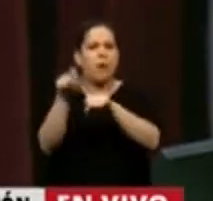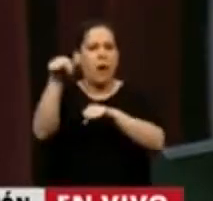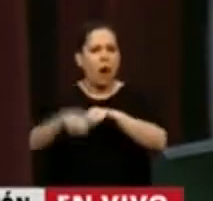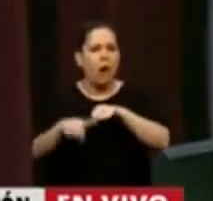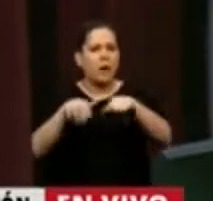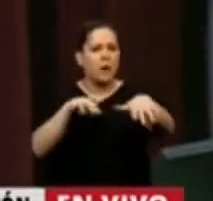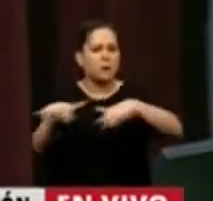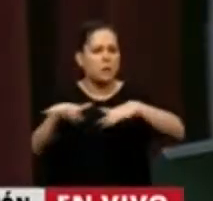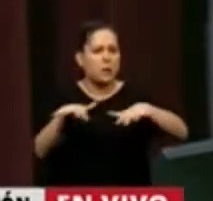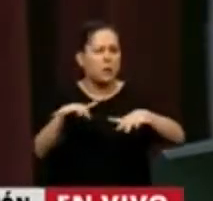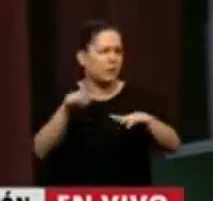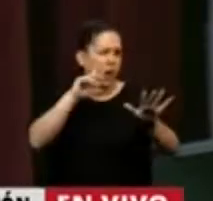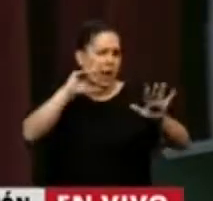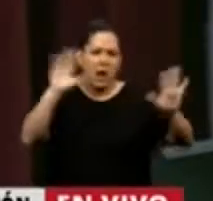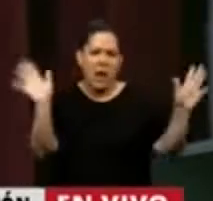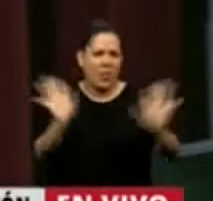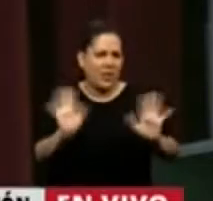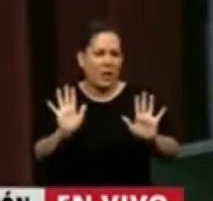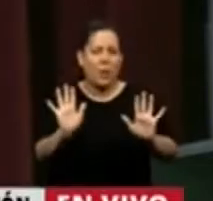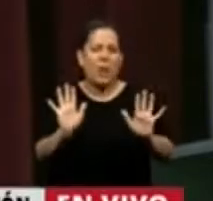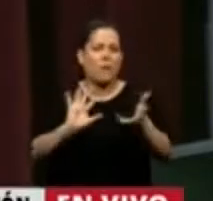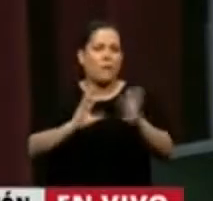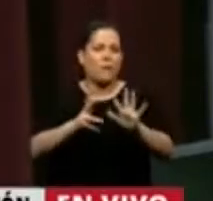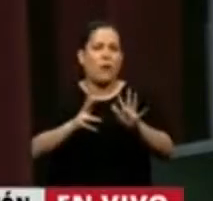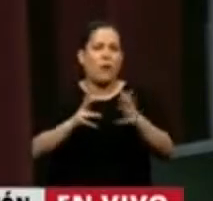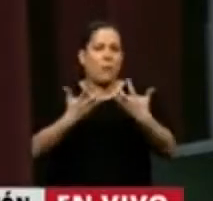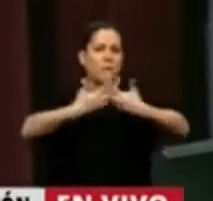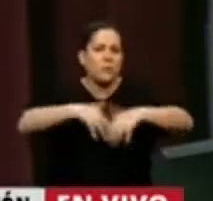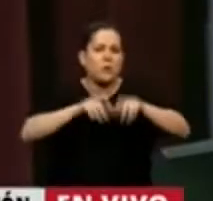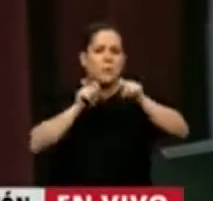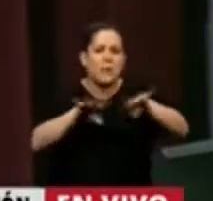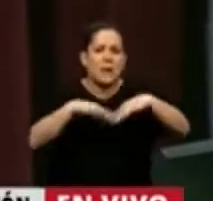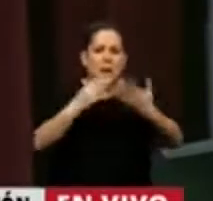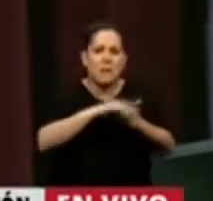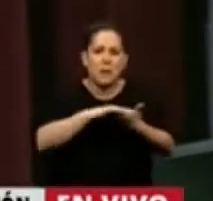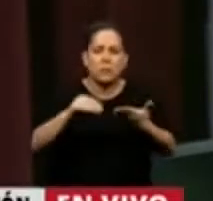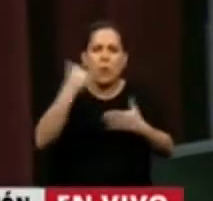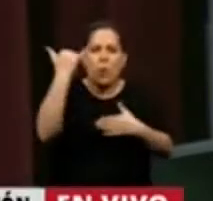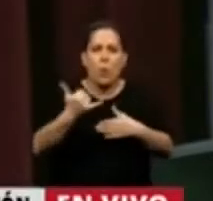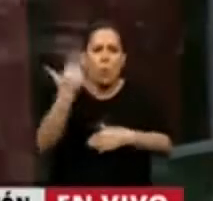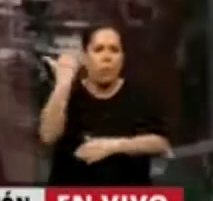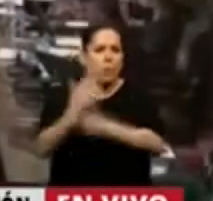que nada tiene que ver con el normal decoro y funcionamiento de esta casa.